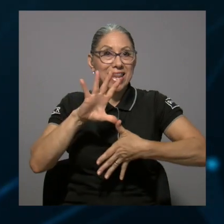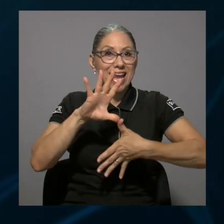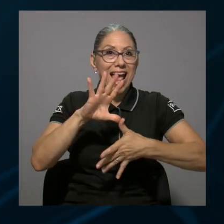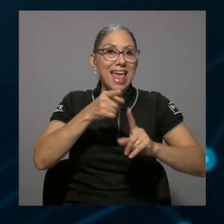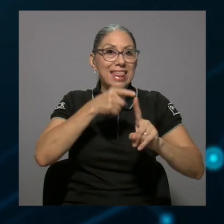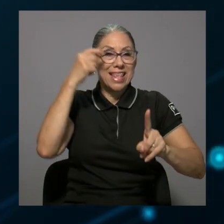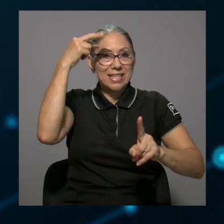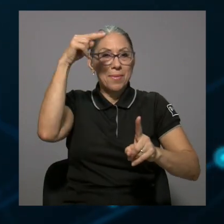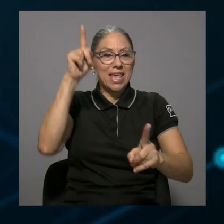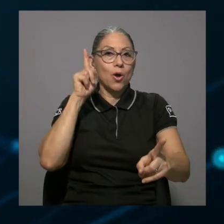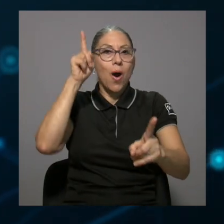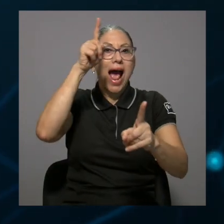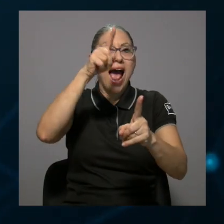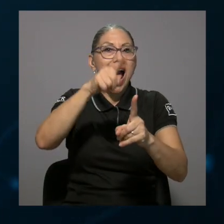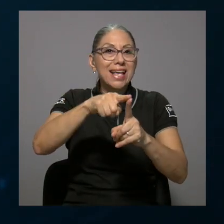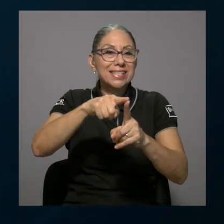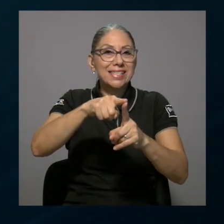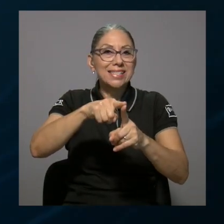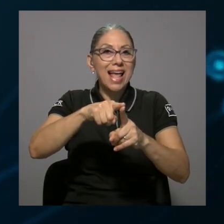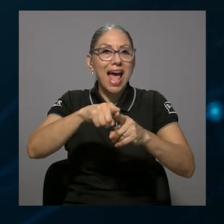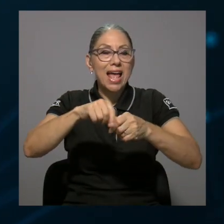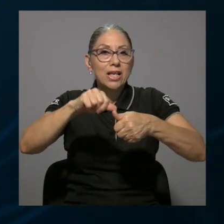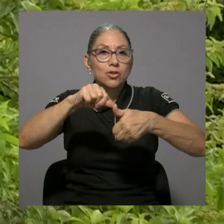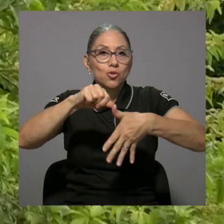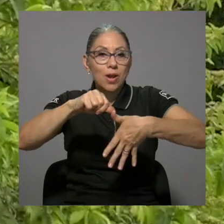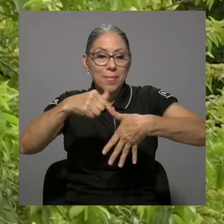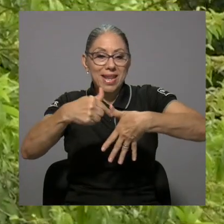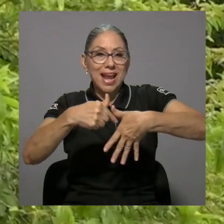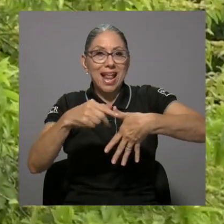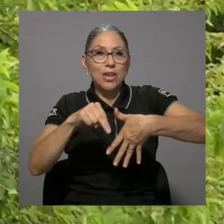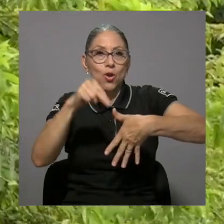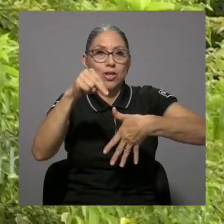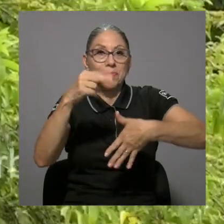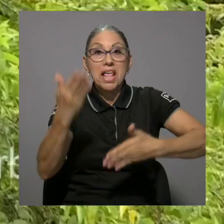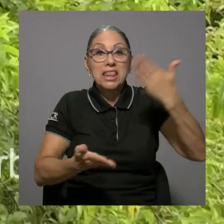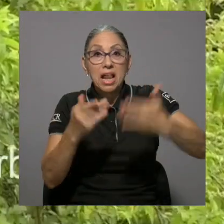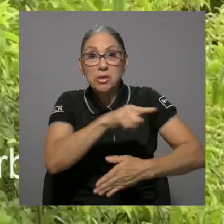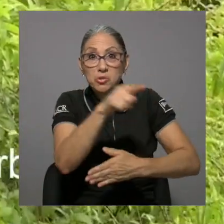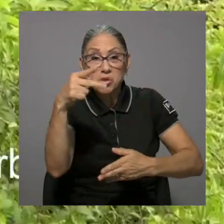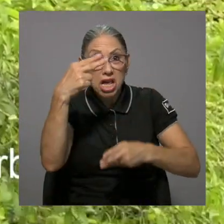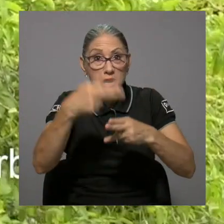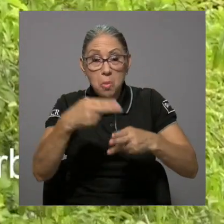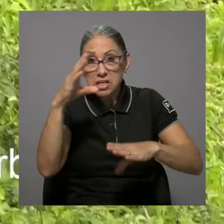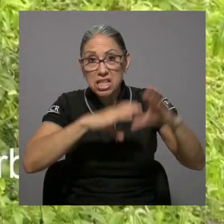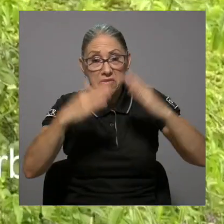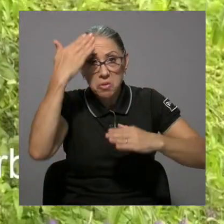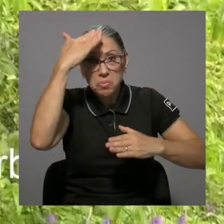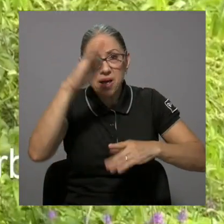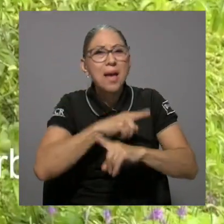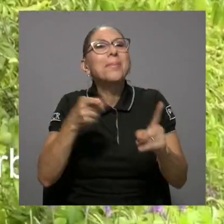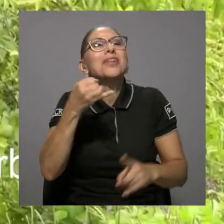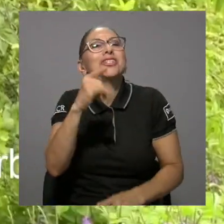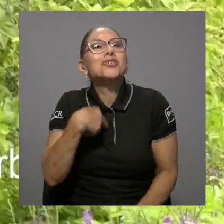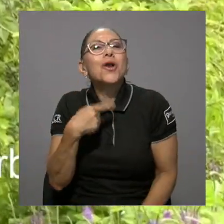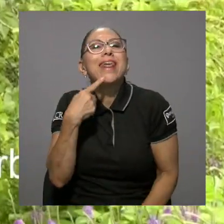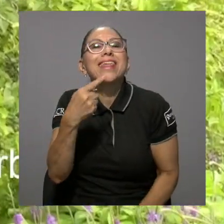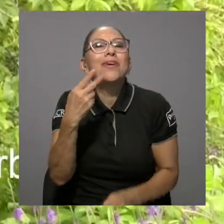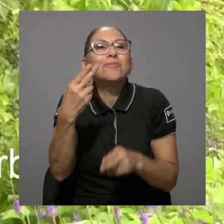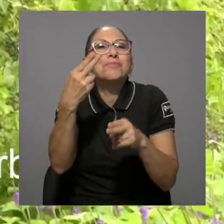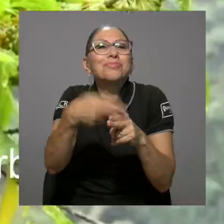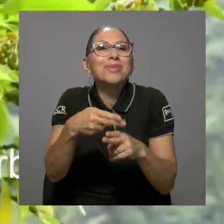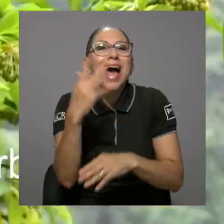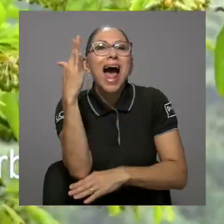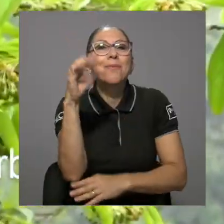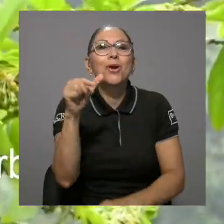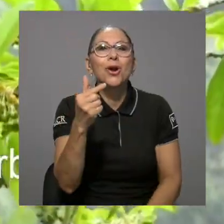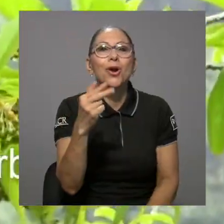extiende desde México hasta el norte de Sudamérica. Quizá no la reconozca por su nombre científico, pero ¿qué tal si le digo que se